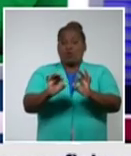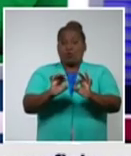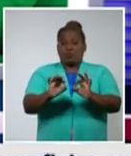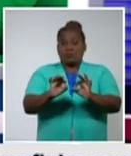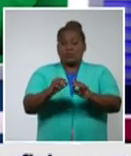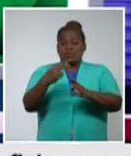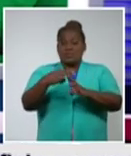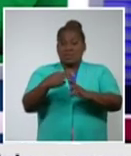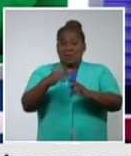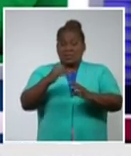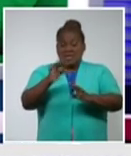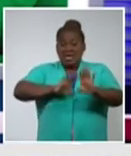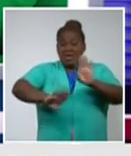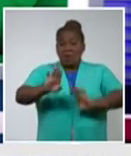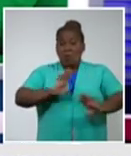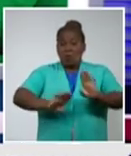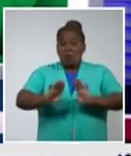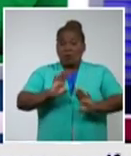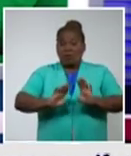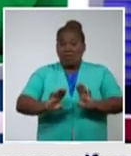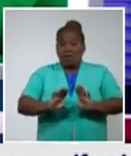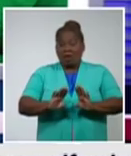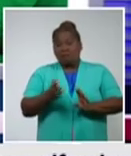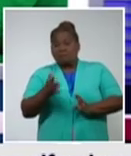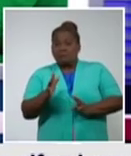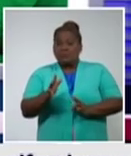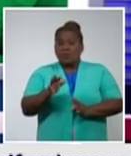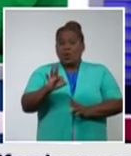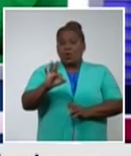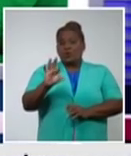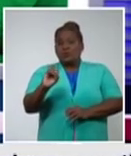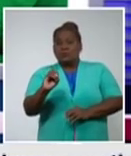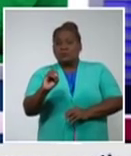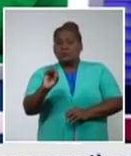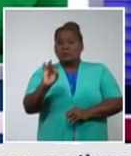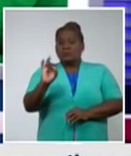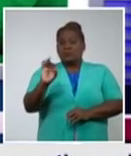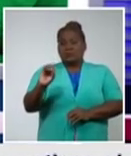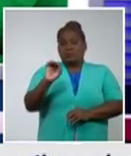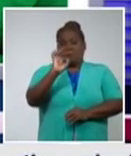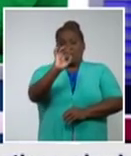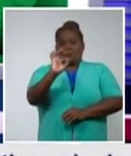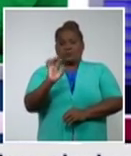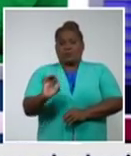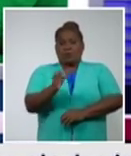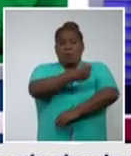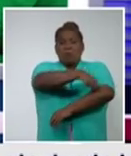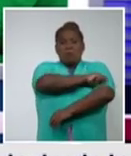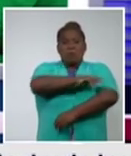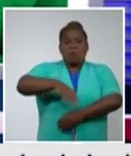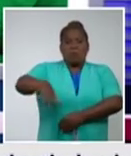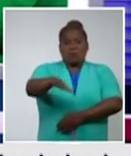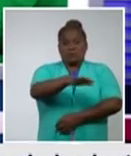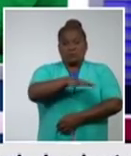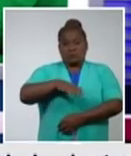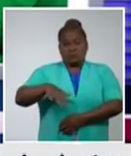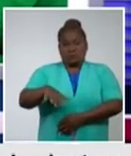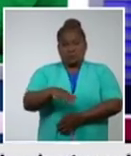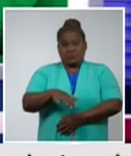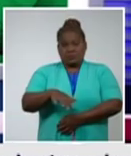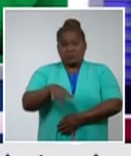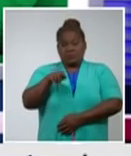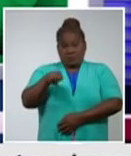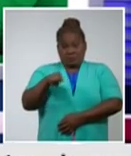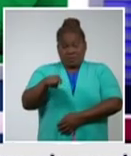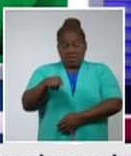llaman, de un 80, de un 70, un 80, un 90%. Y eso, por mucho que se haga, por la estructura que